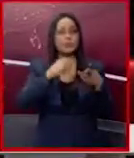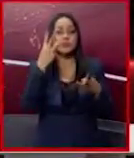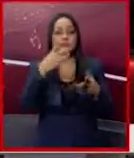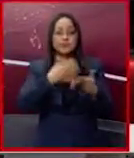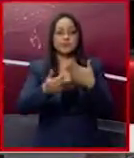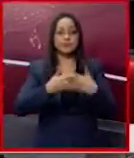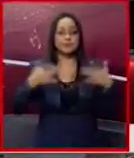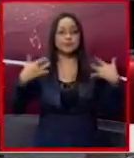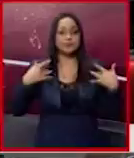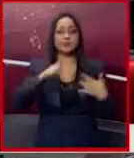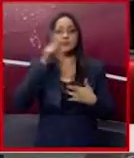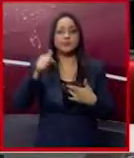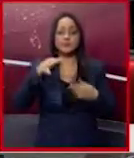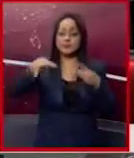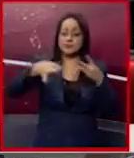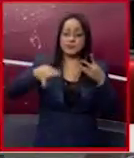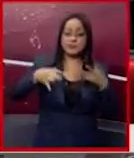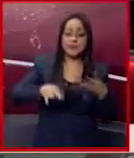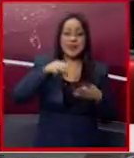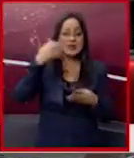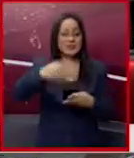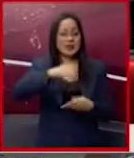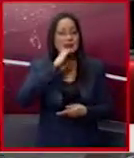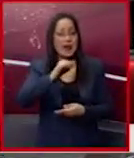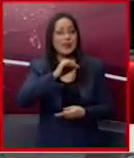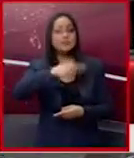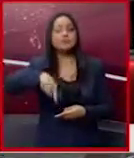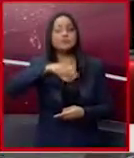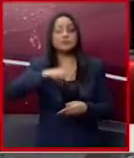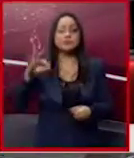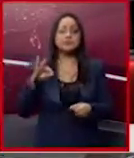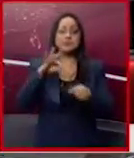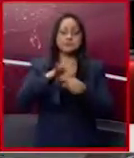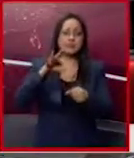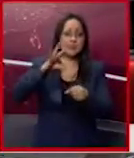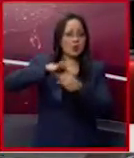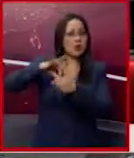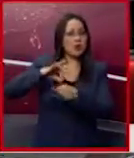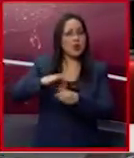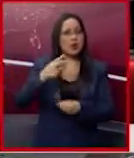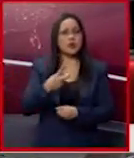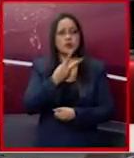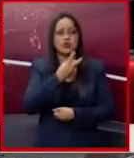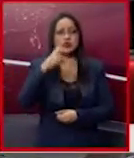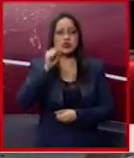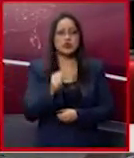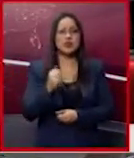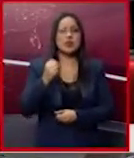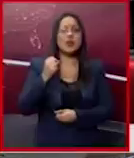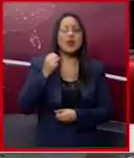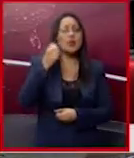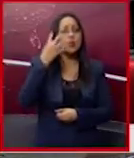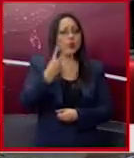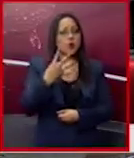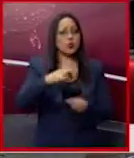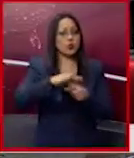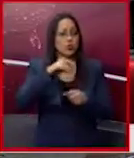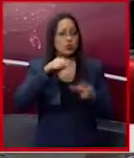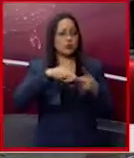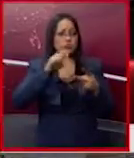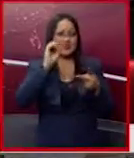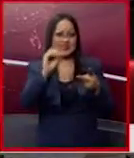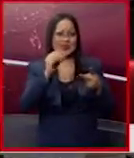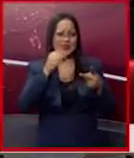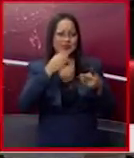de la exposición de reservas, de las cuales ninguna fue aceptada, la votación en lo particular arrojó 264 votos a favor, 0